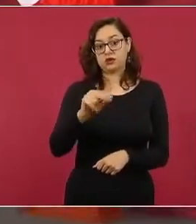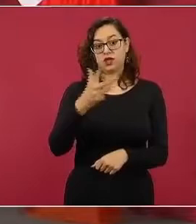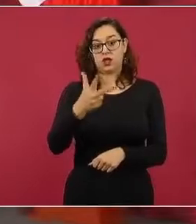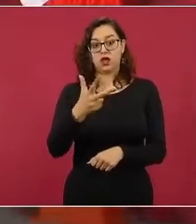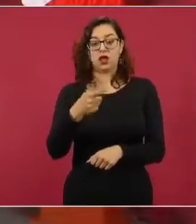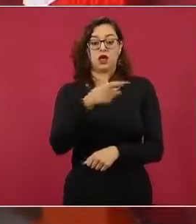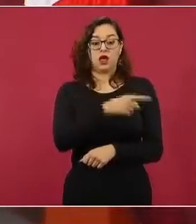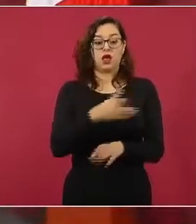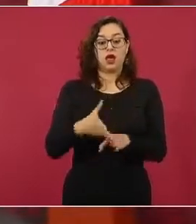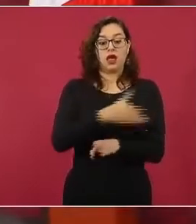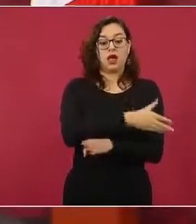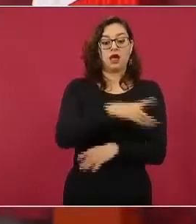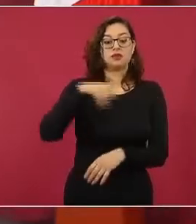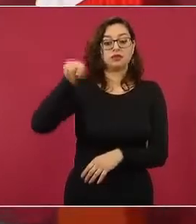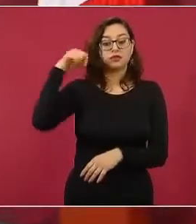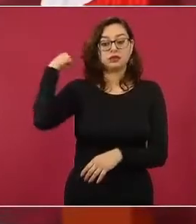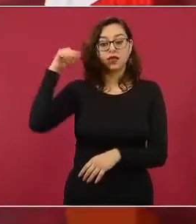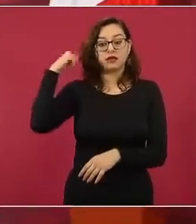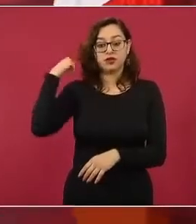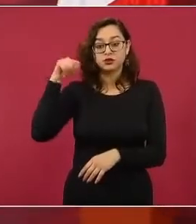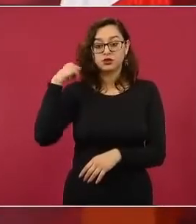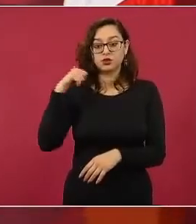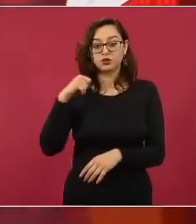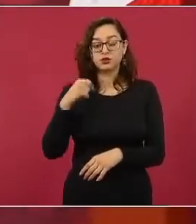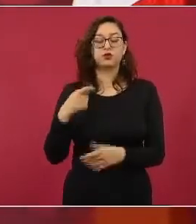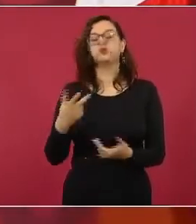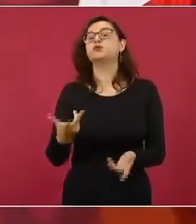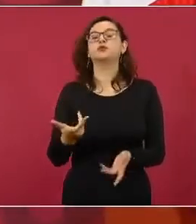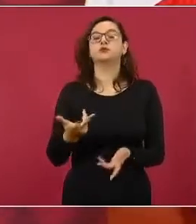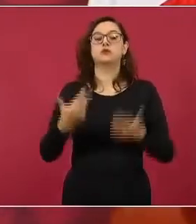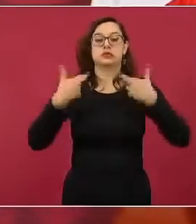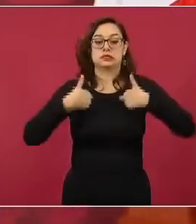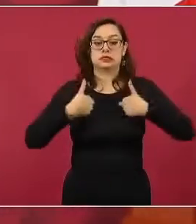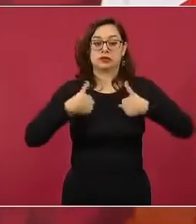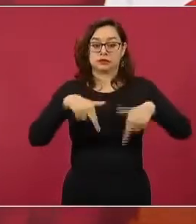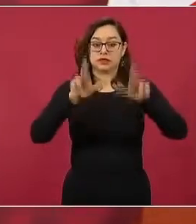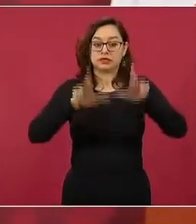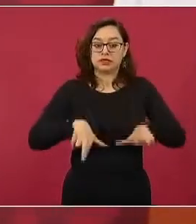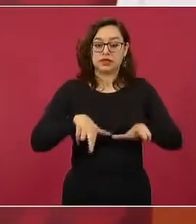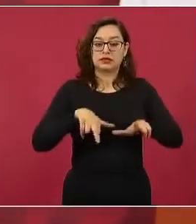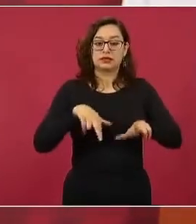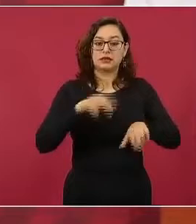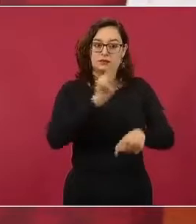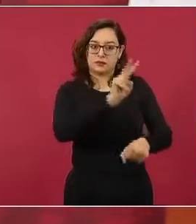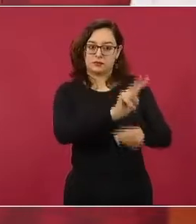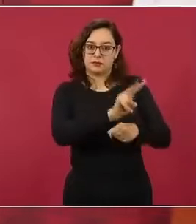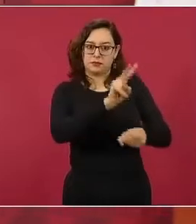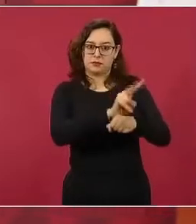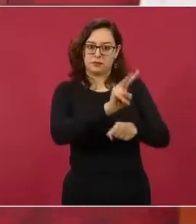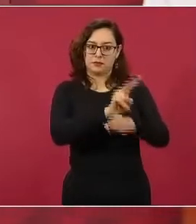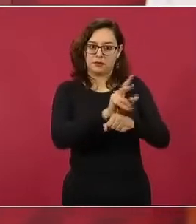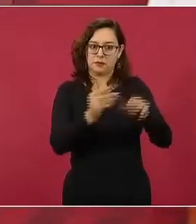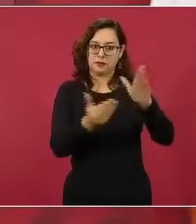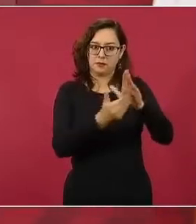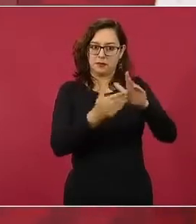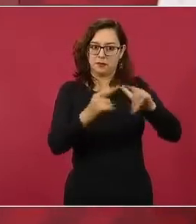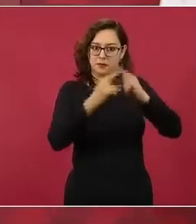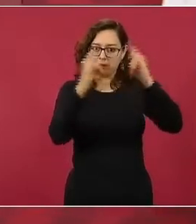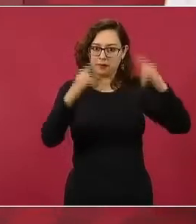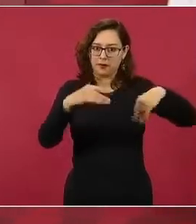saliera en televisión, no, ni pagando la tarifa.